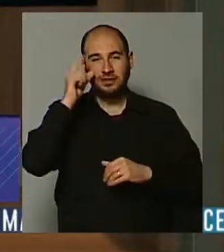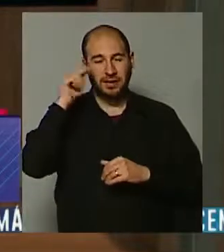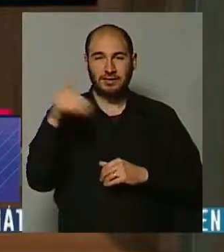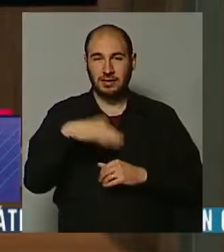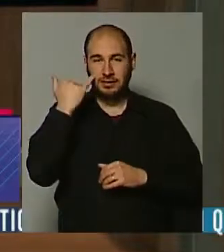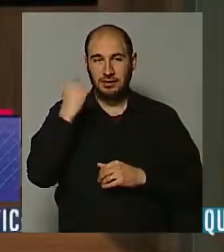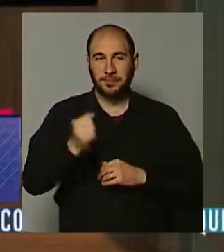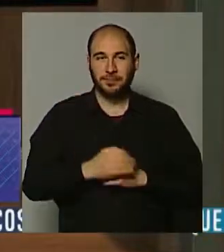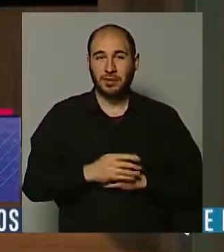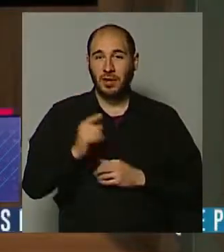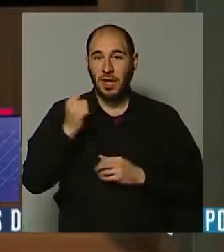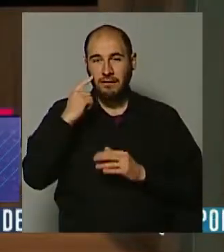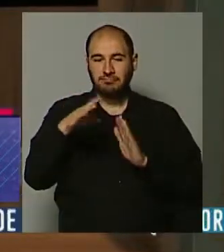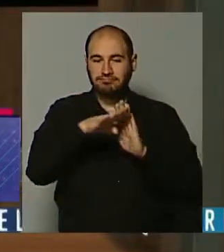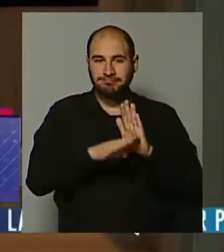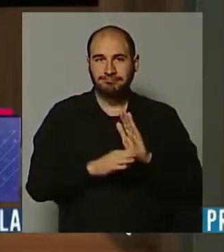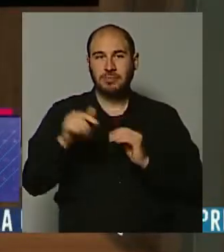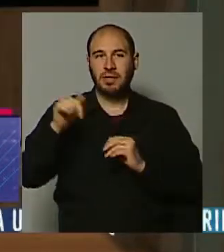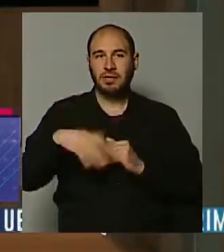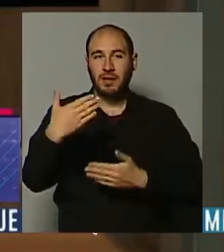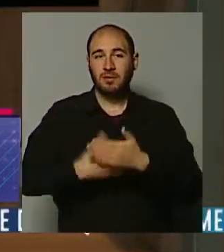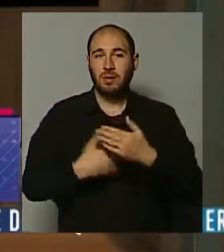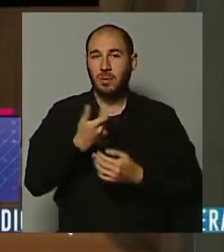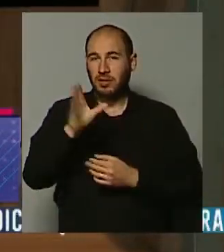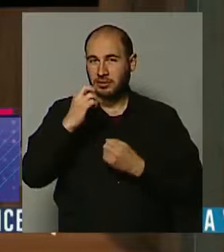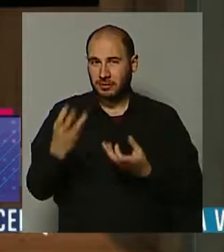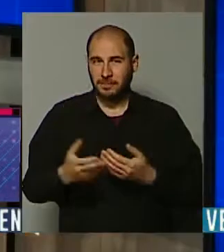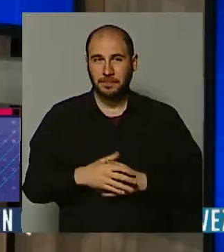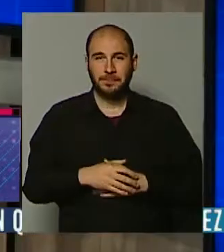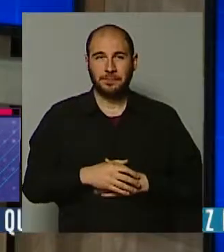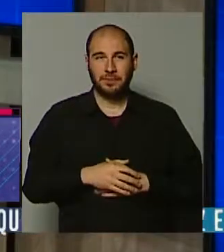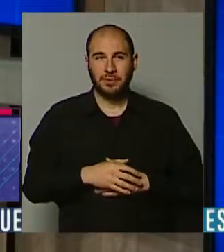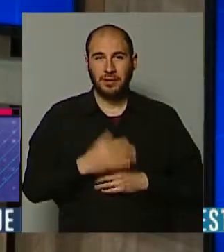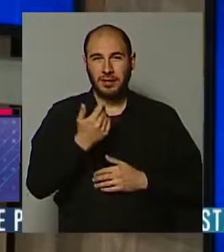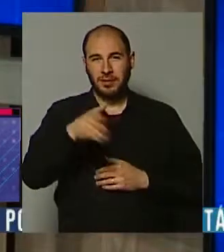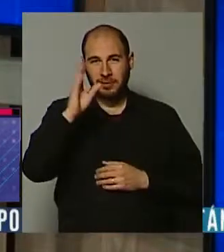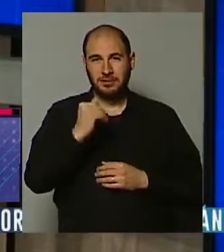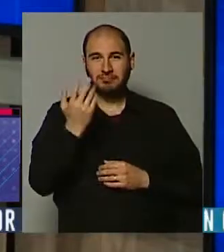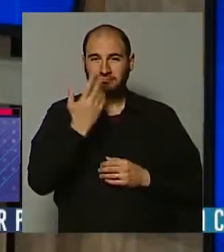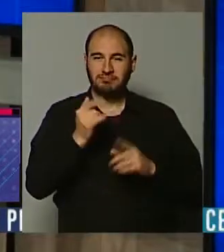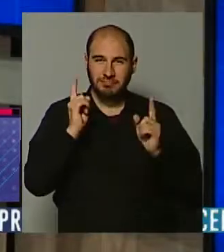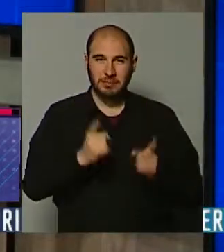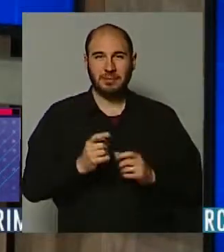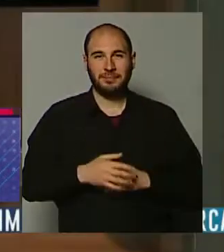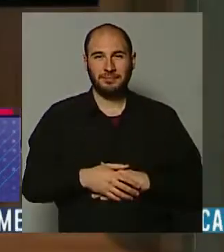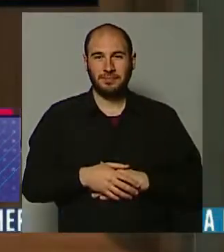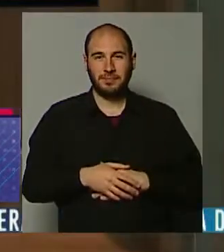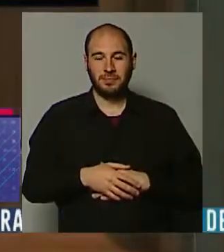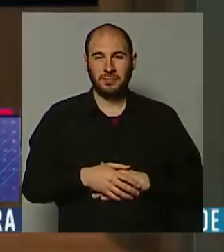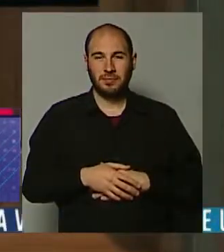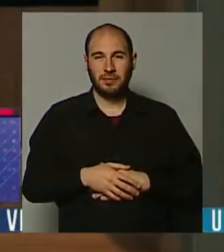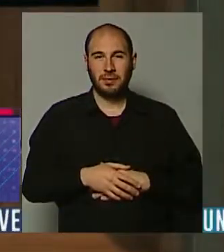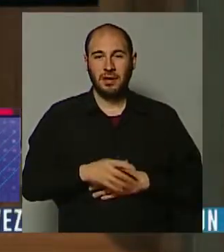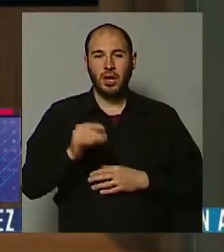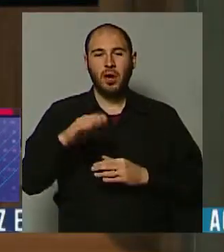está en el estudio para hablar en detalle de este informe. José, buenas noches, ¿cómo estás? Buenas noches, un gusto y un placer como siempre. Bueno,